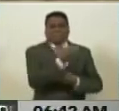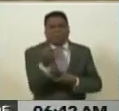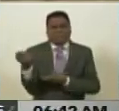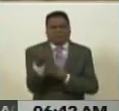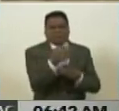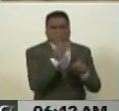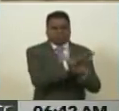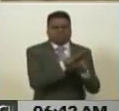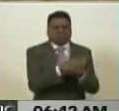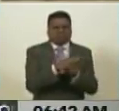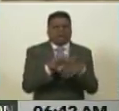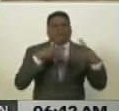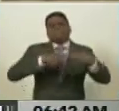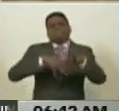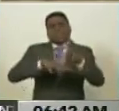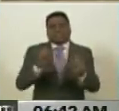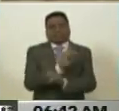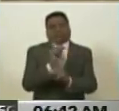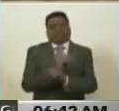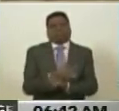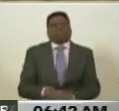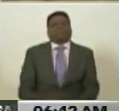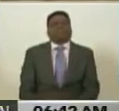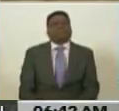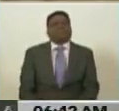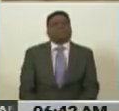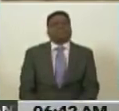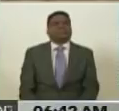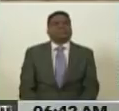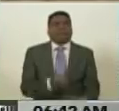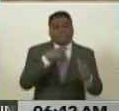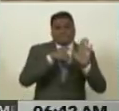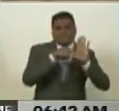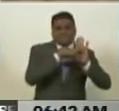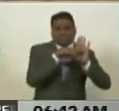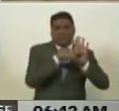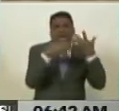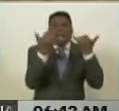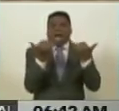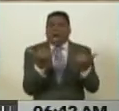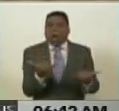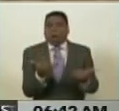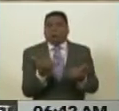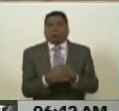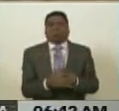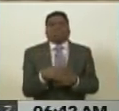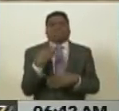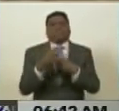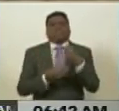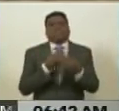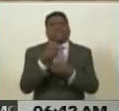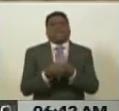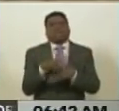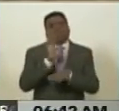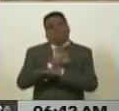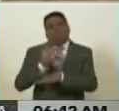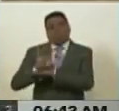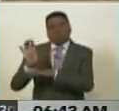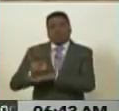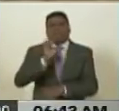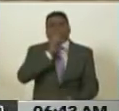homologar el monto de las pensiones en en el menor caso, al monto del salario mínimo nacional, aquí se ha producido la protección de los pensiones